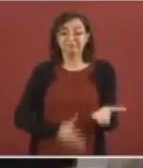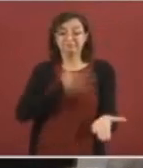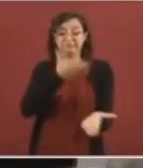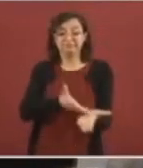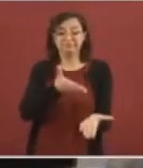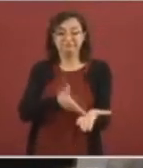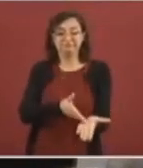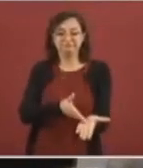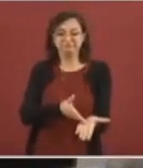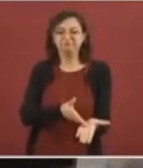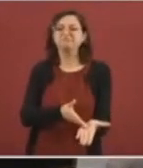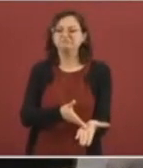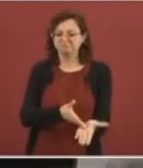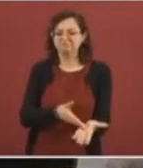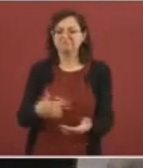Entonces yo entiendo